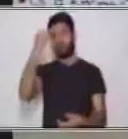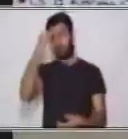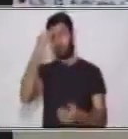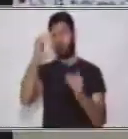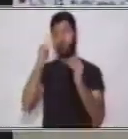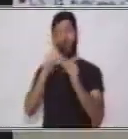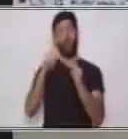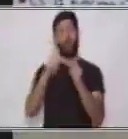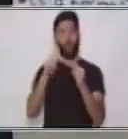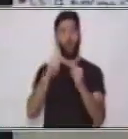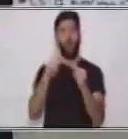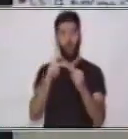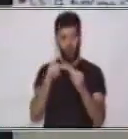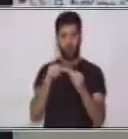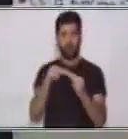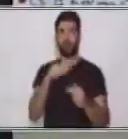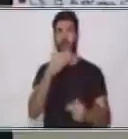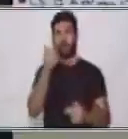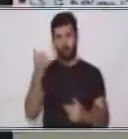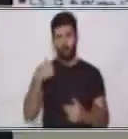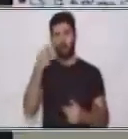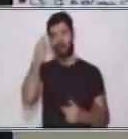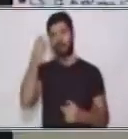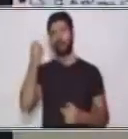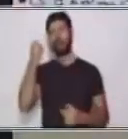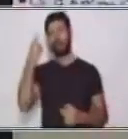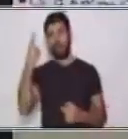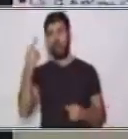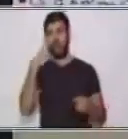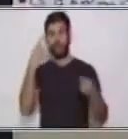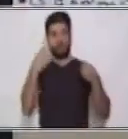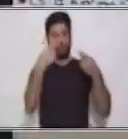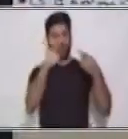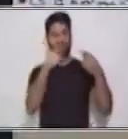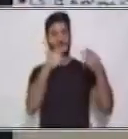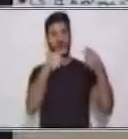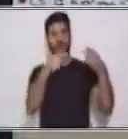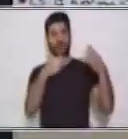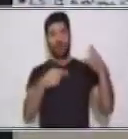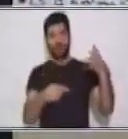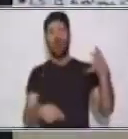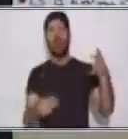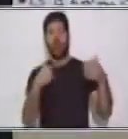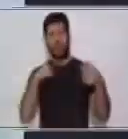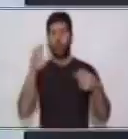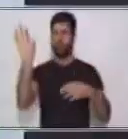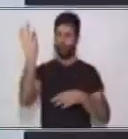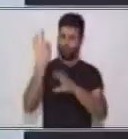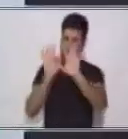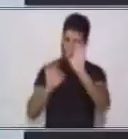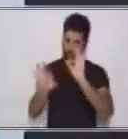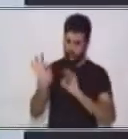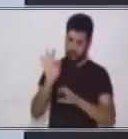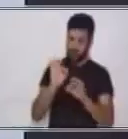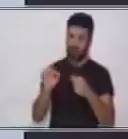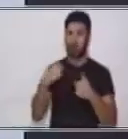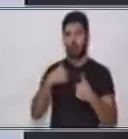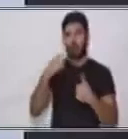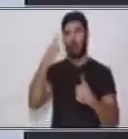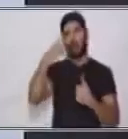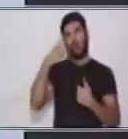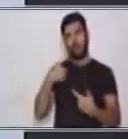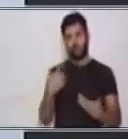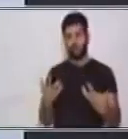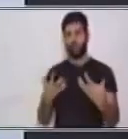totalmente de acuerdo. Yo coloqué cada una de estas definiciones de estos diferentes autores porque me pareció y que también yo asimilo lo